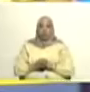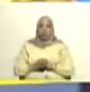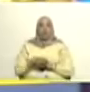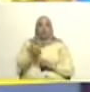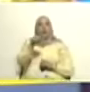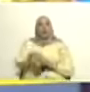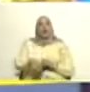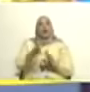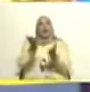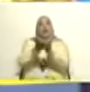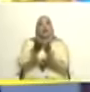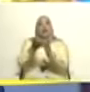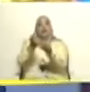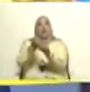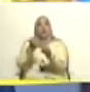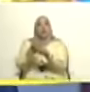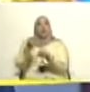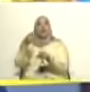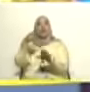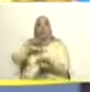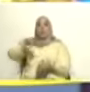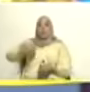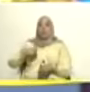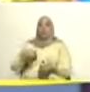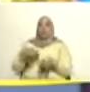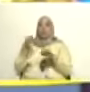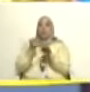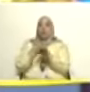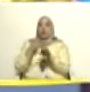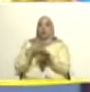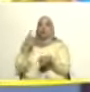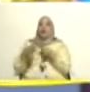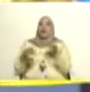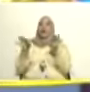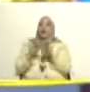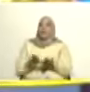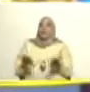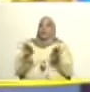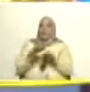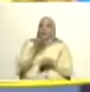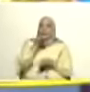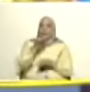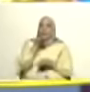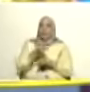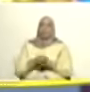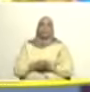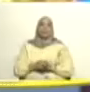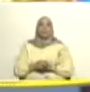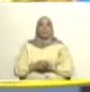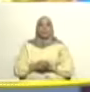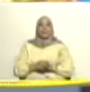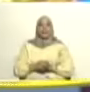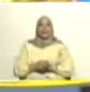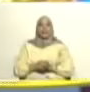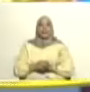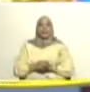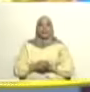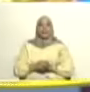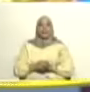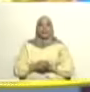aquí la clase obrera de Guayana no es nada conformista, presidente, y como usted también lo dijo, la sequía que está atacando en este...